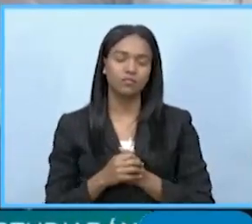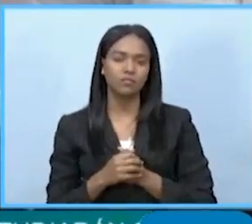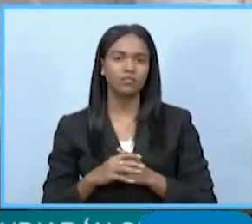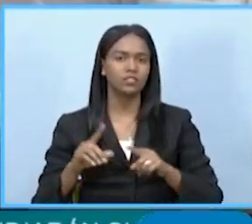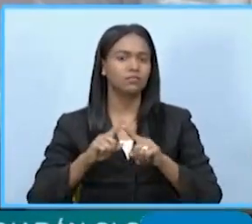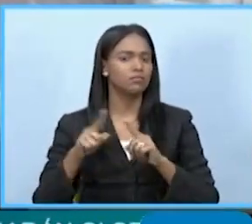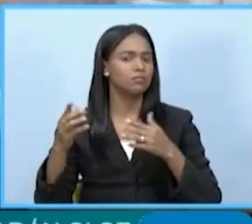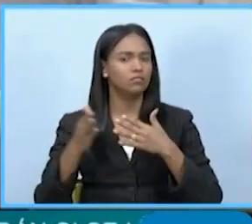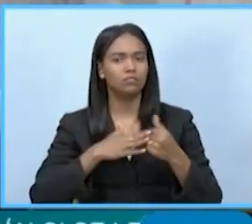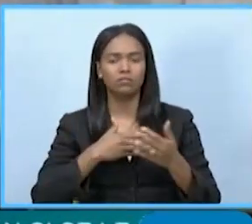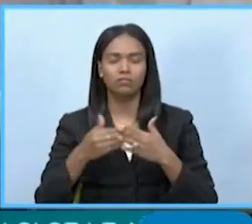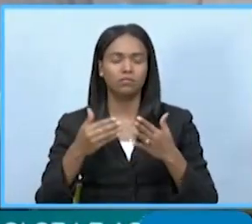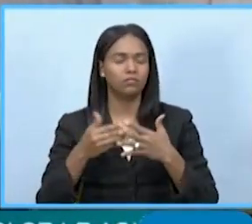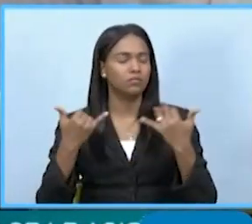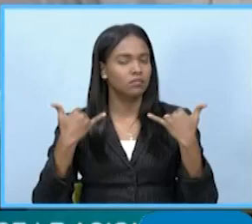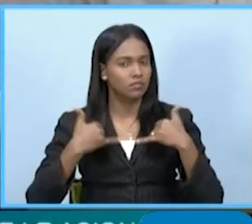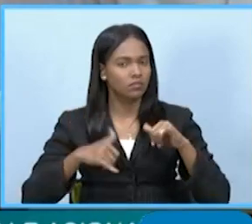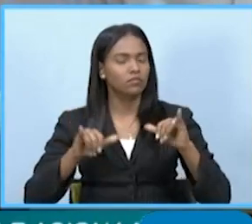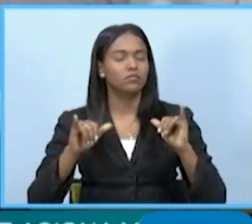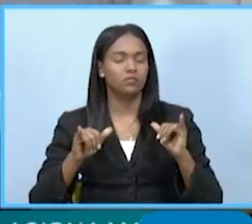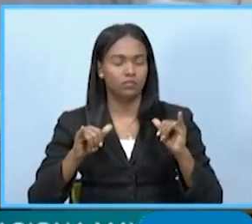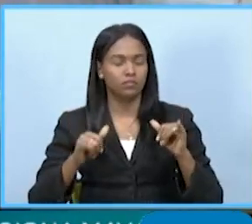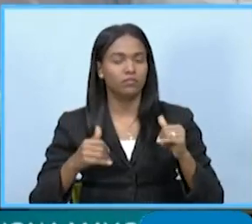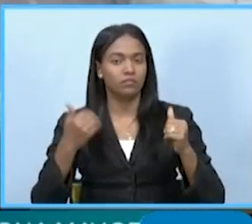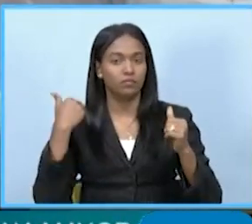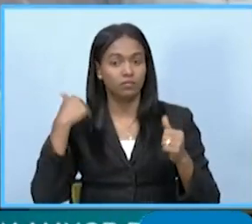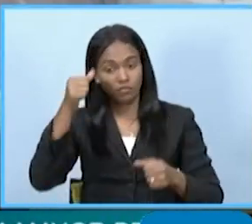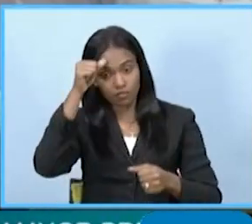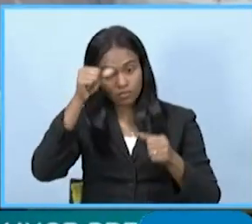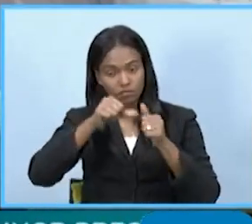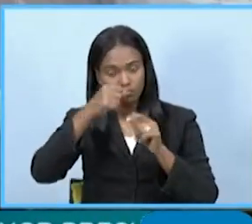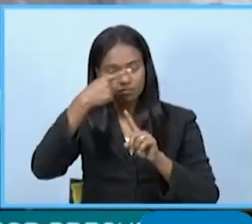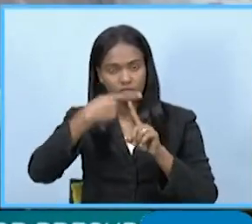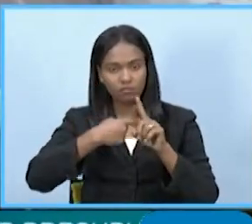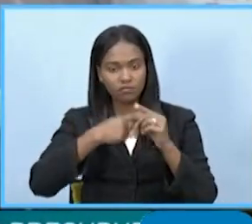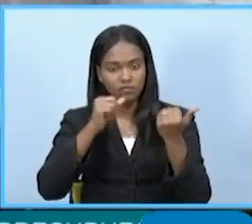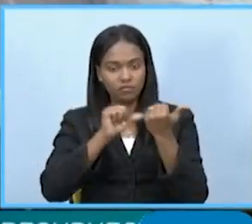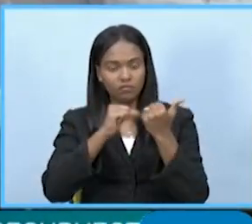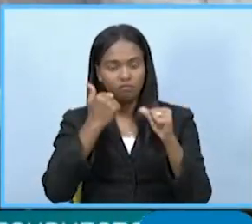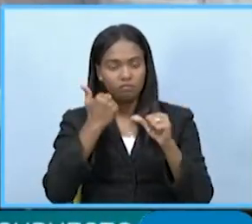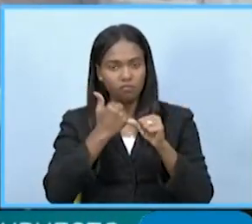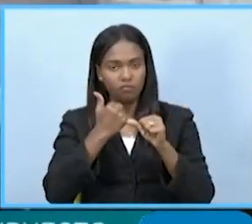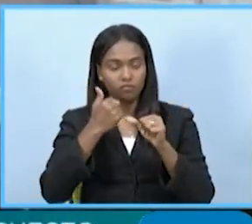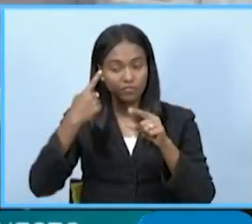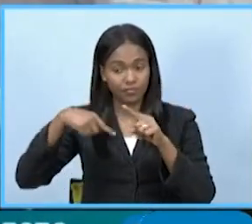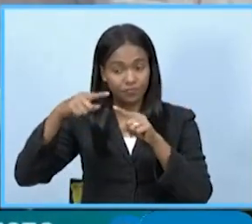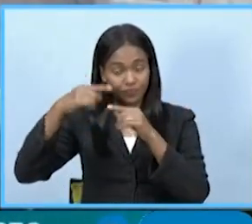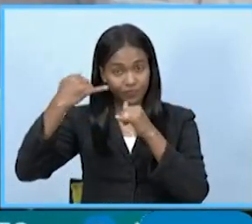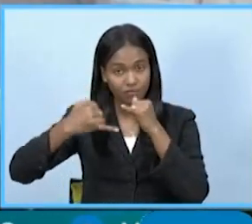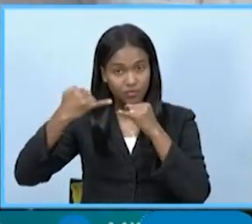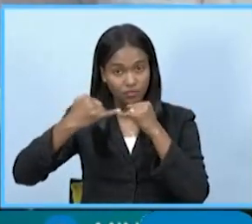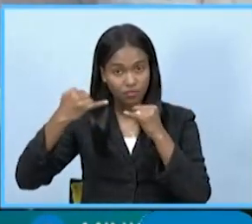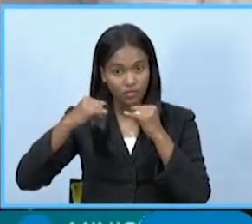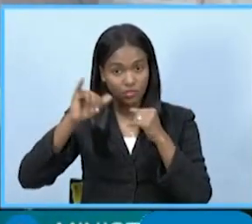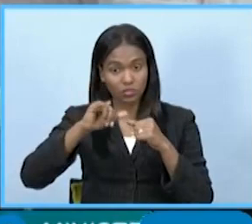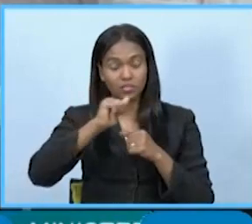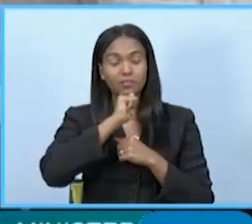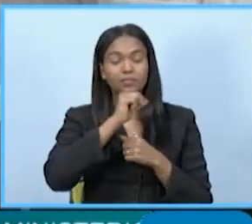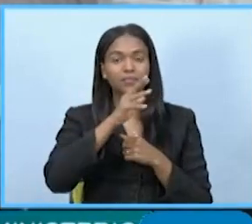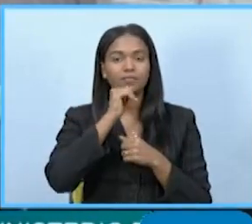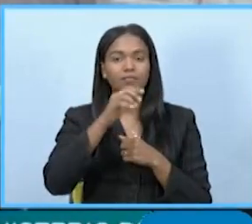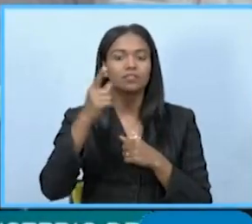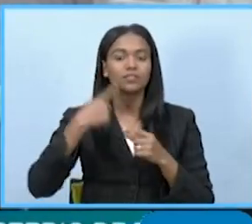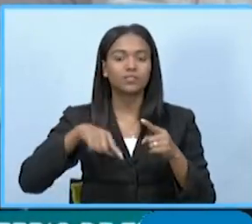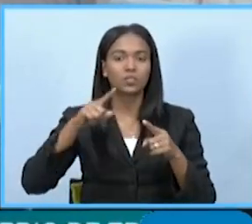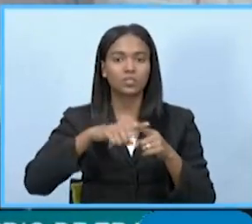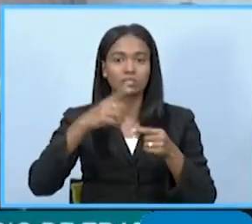Pero aún así, recuerdo en el mes de abril, al final, y mayo, de cuando